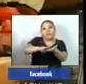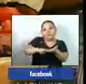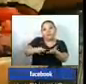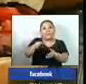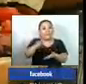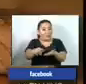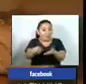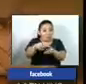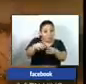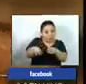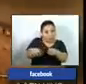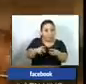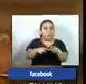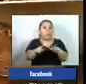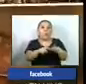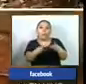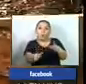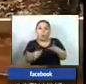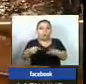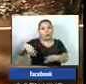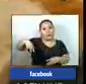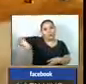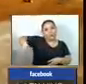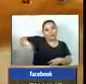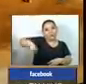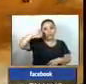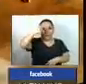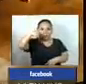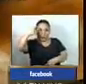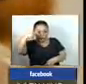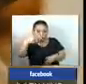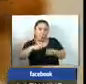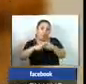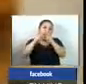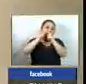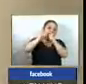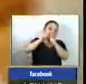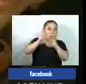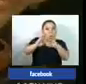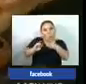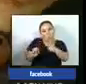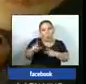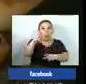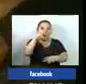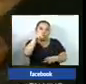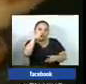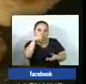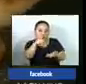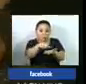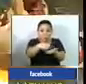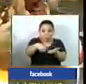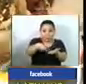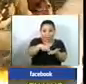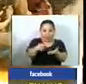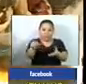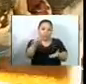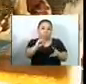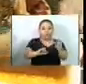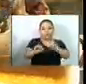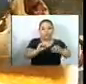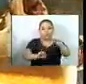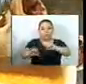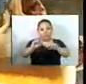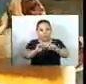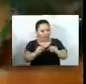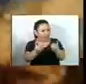morada picada luego lascas de lomito chorizo o pollo lleva un toque de aderezos y